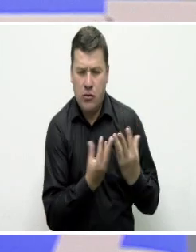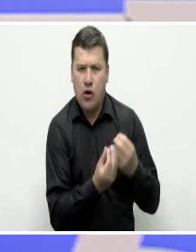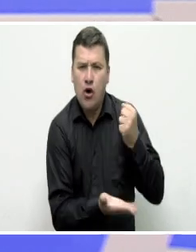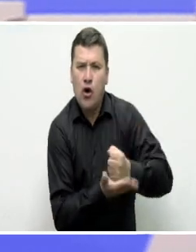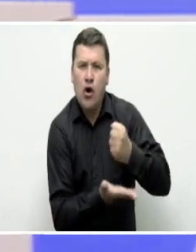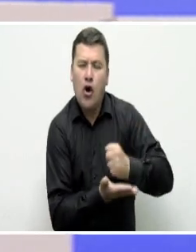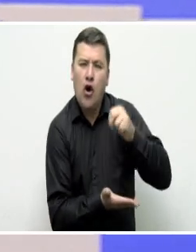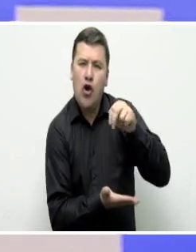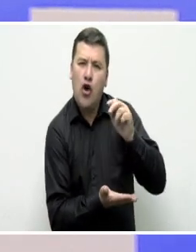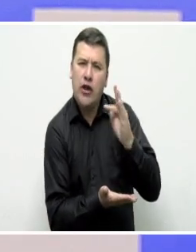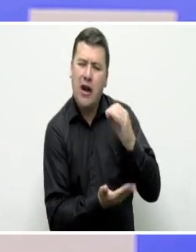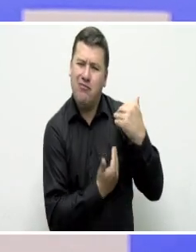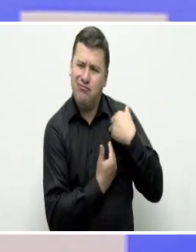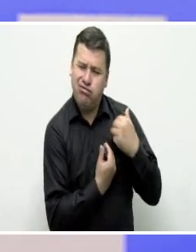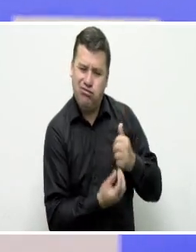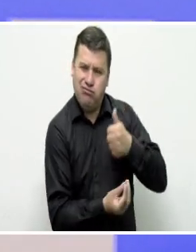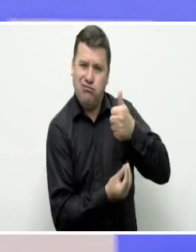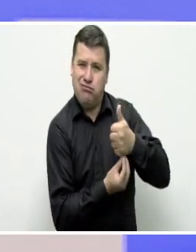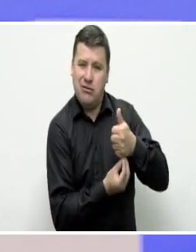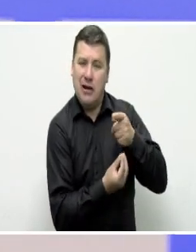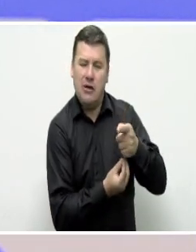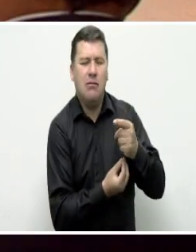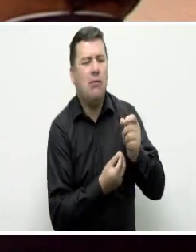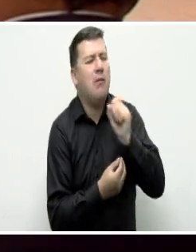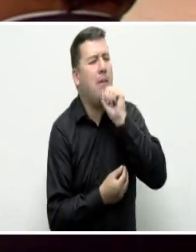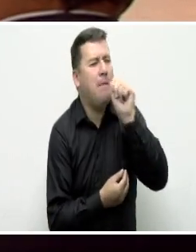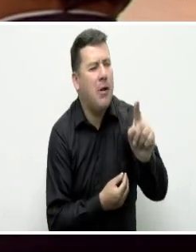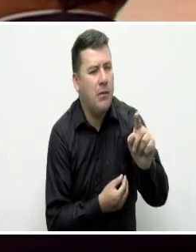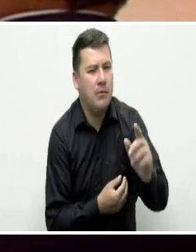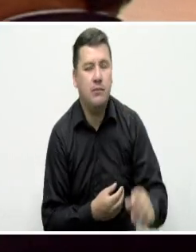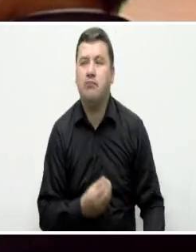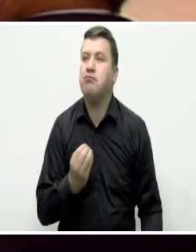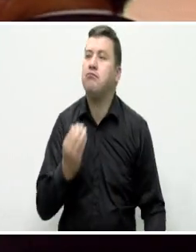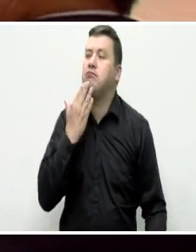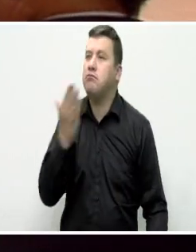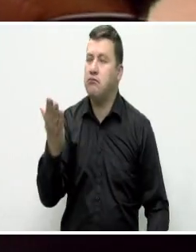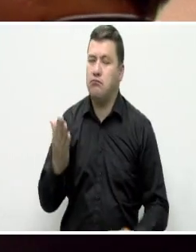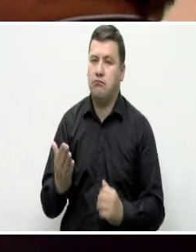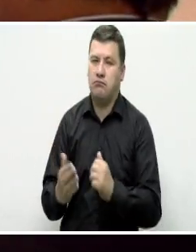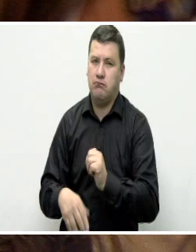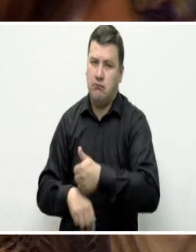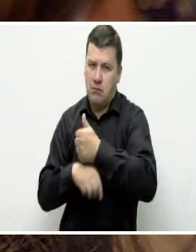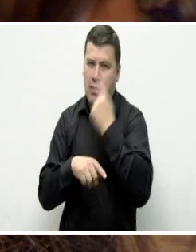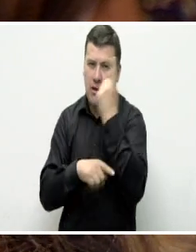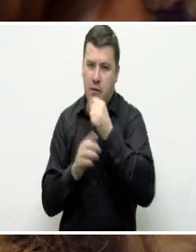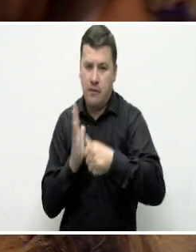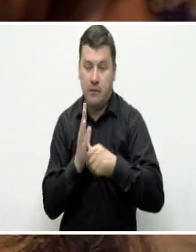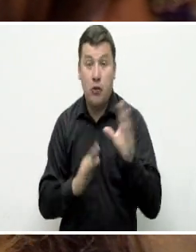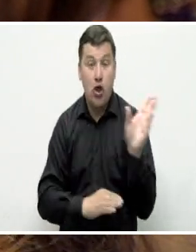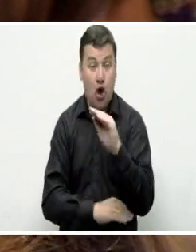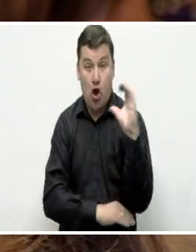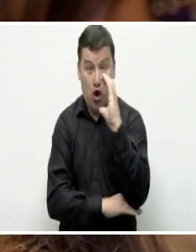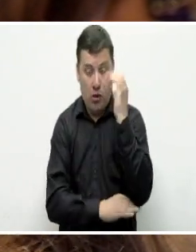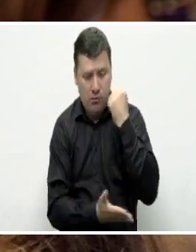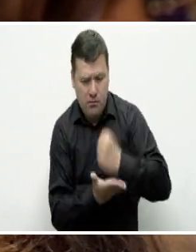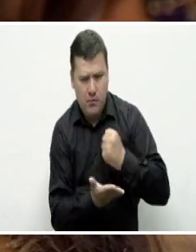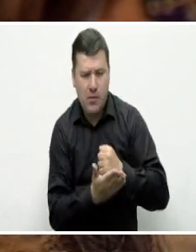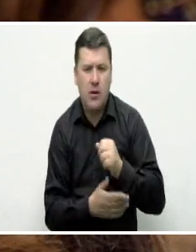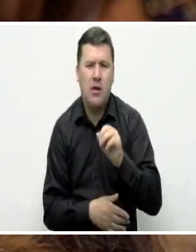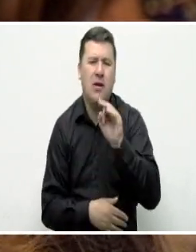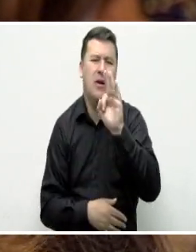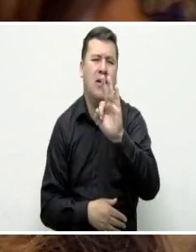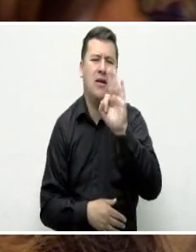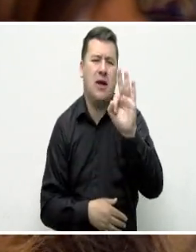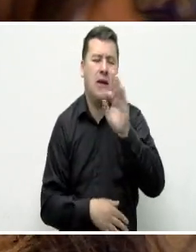nos formule la pregunta que tiene para nosotros. Muchas gracias, señor registrador. Los notarios de Colombia han realizado más de